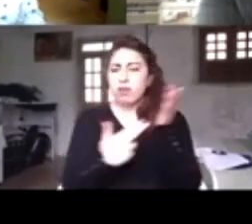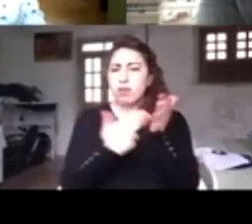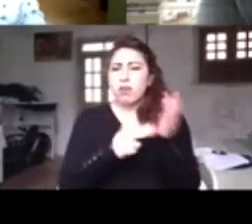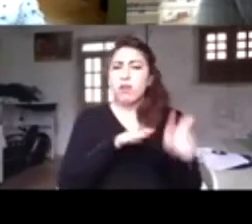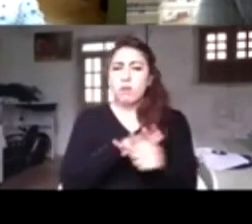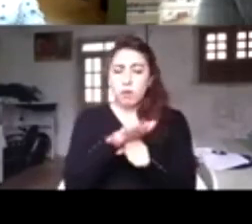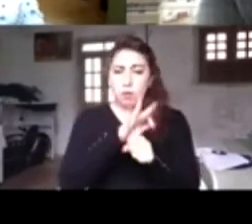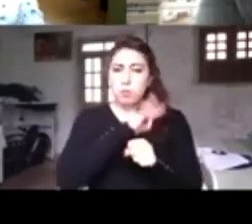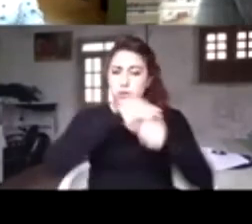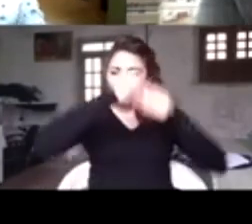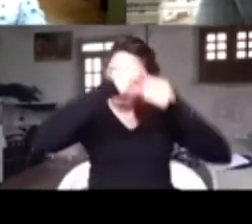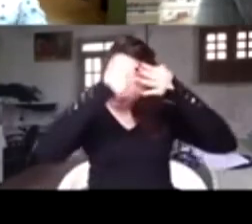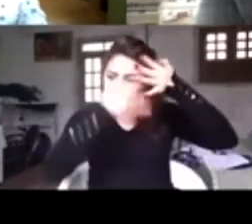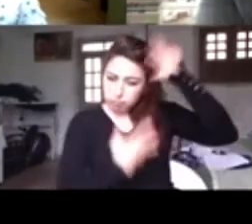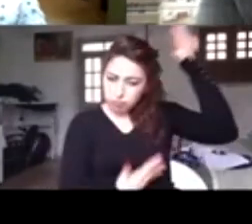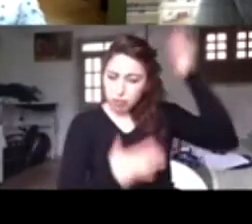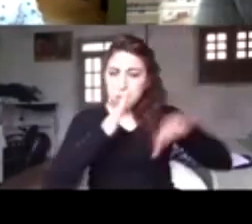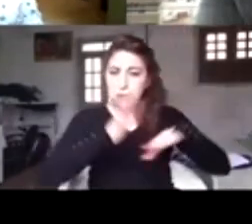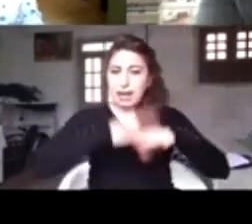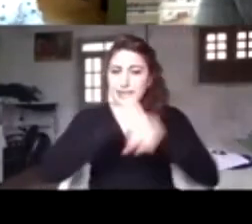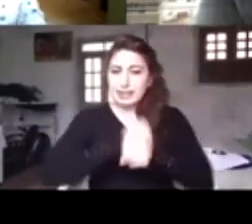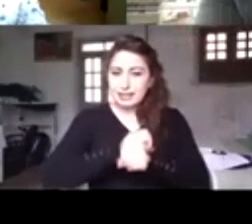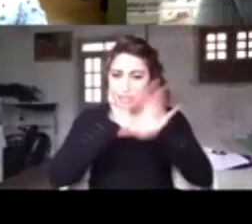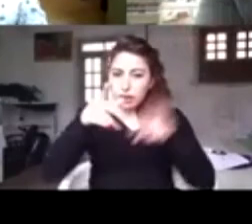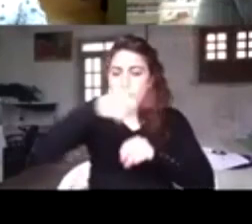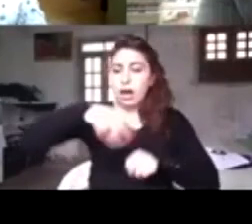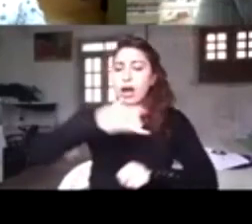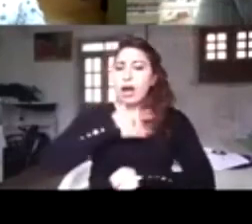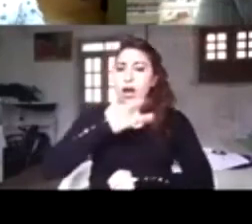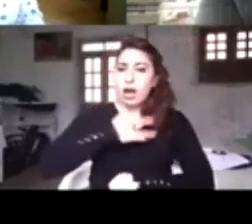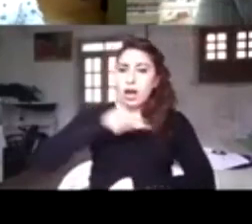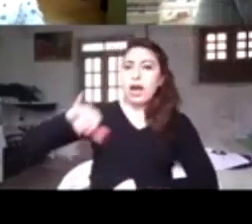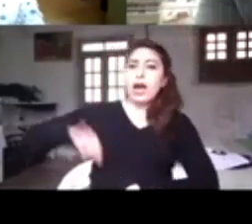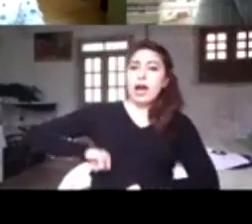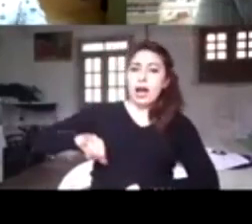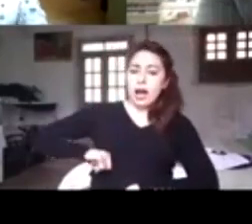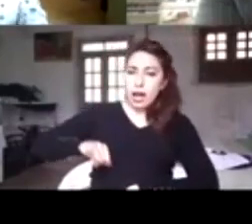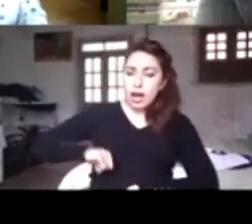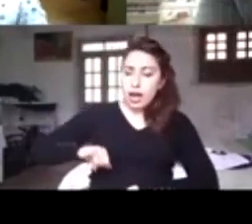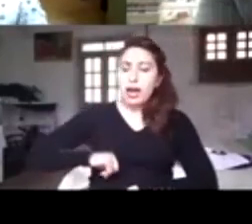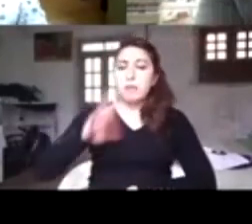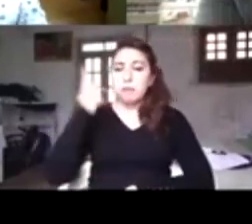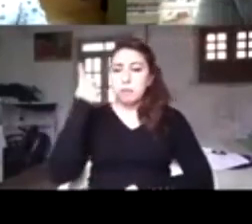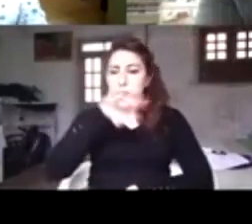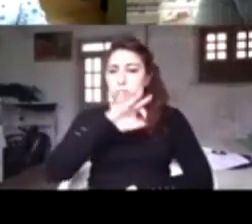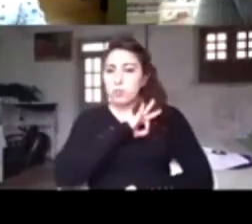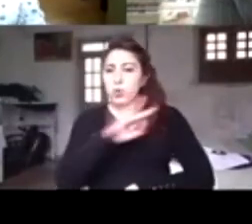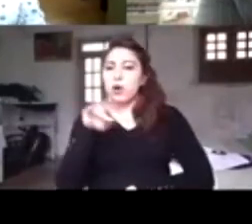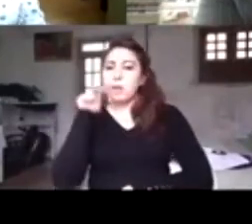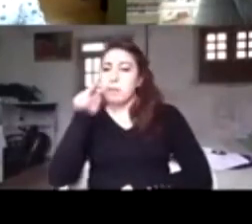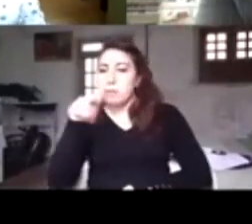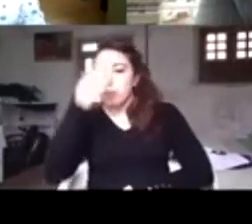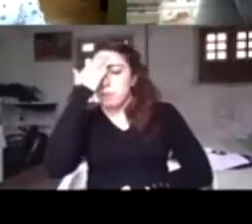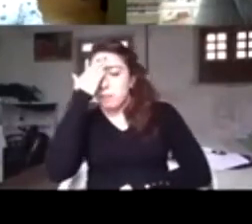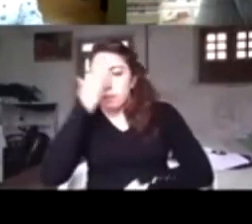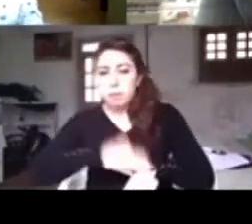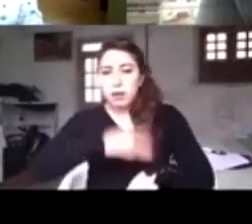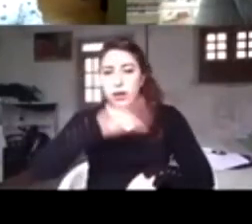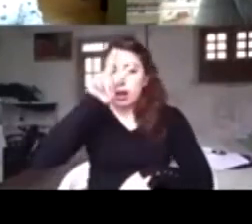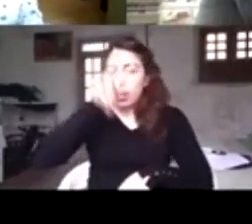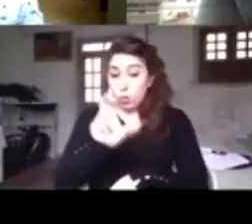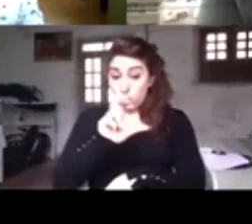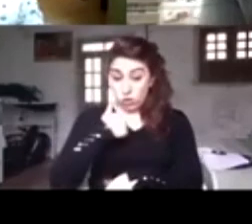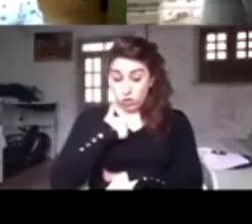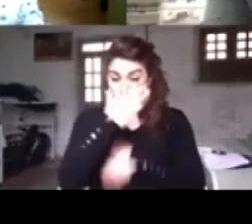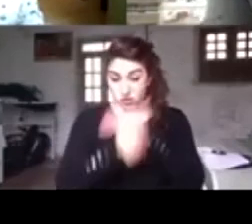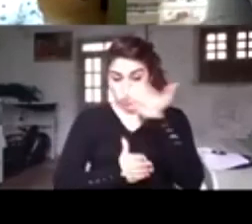amplio para efecto de que ustedes se vean interesados en el tema. Porque todas las veces que he dado talleres, sin duda alguna